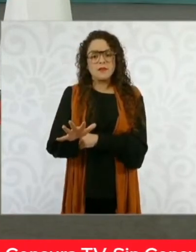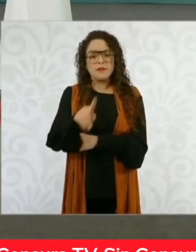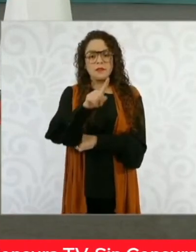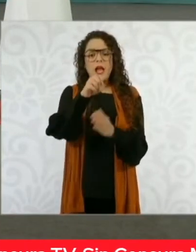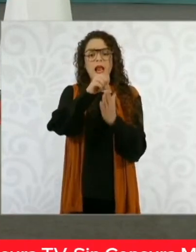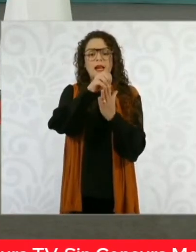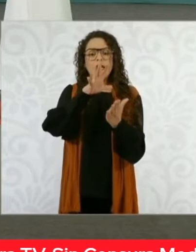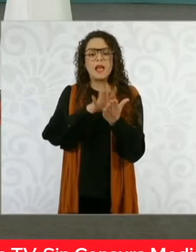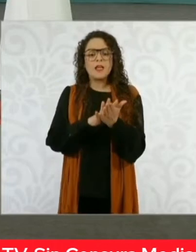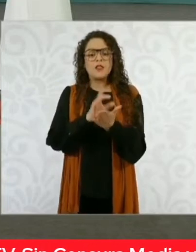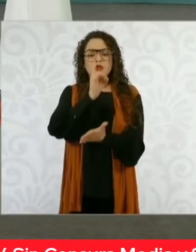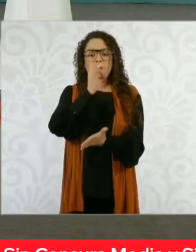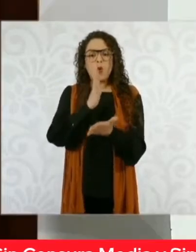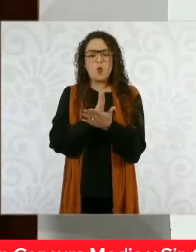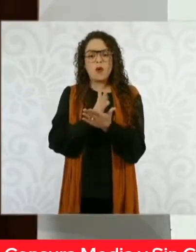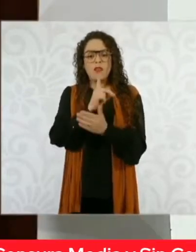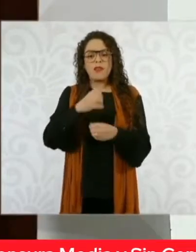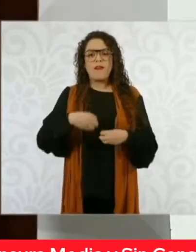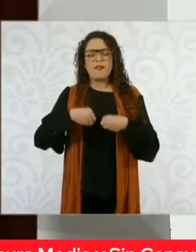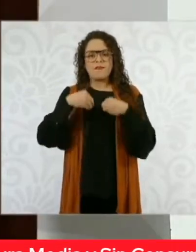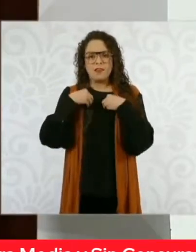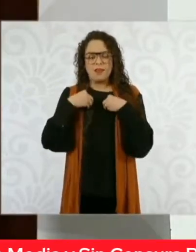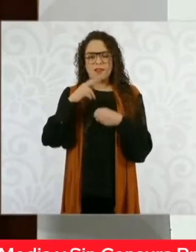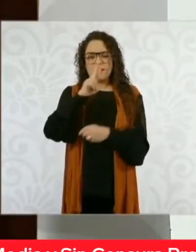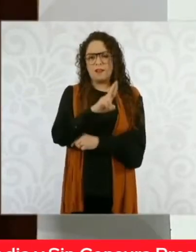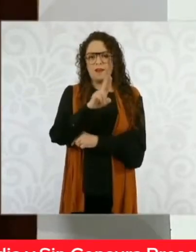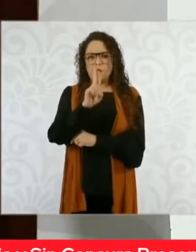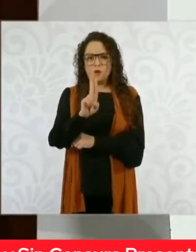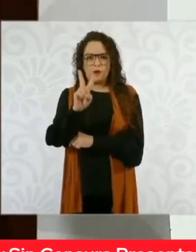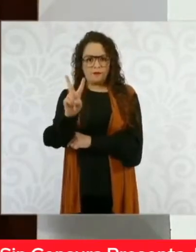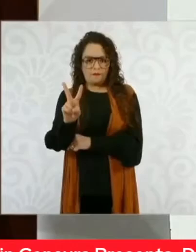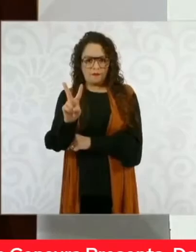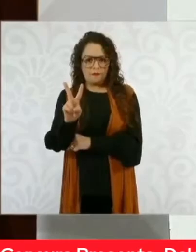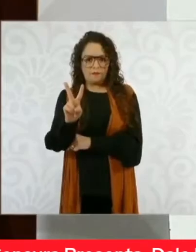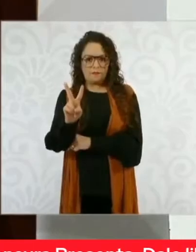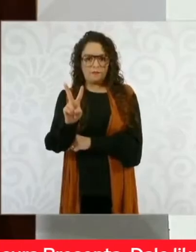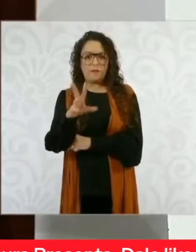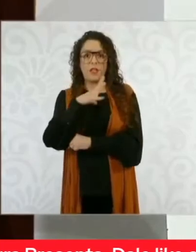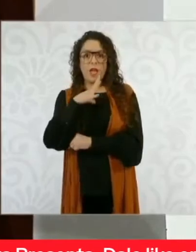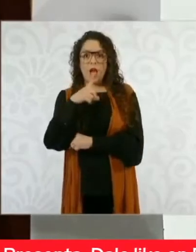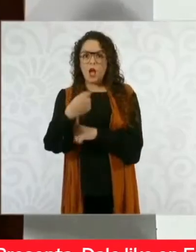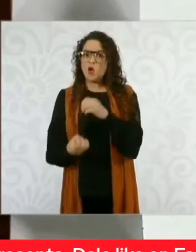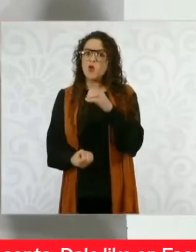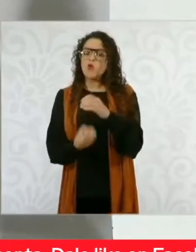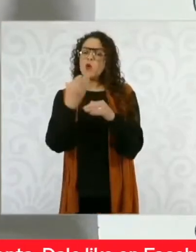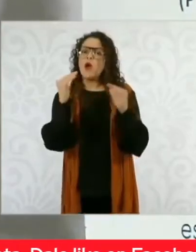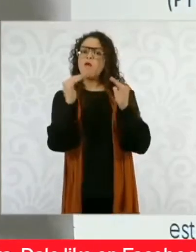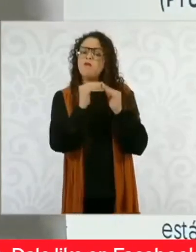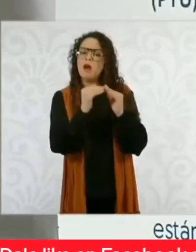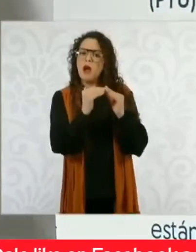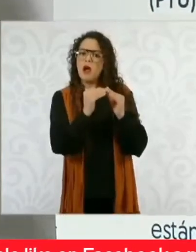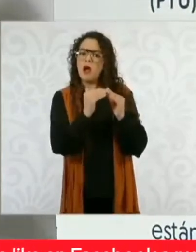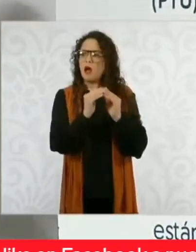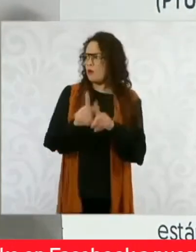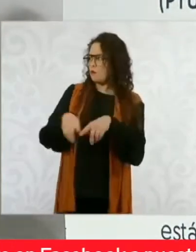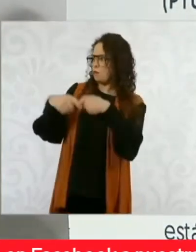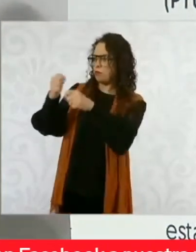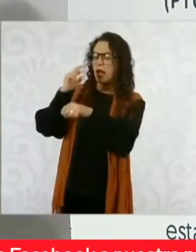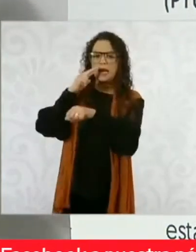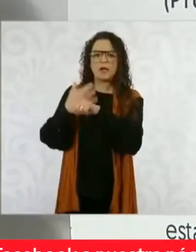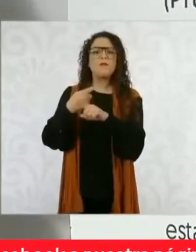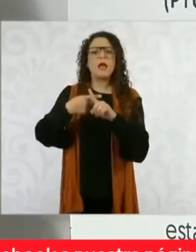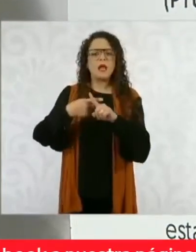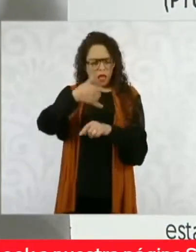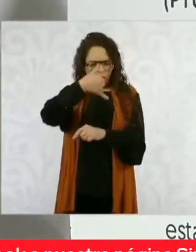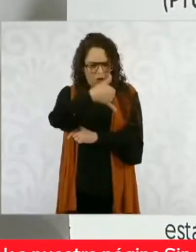Vivienda tiene la finalidad de entregar un padrón de viviendas nuevas. Lo tenía a su cargo el Infonavit. En